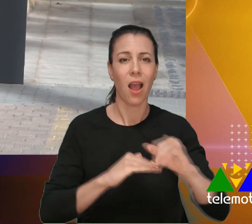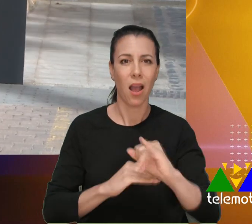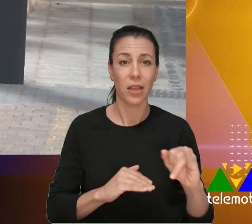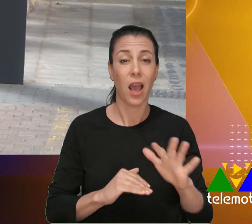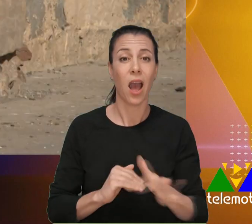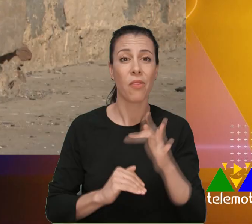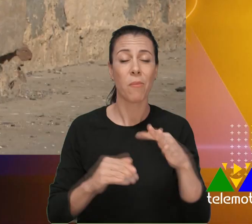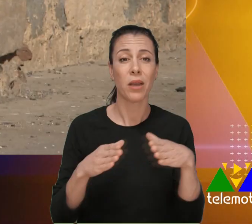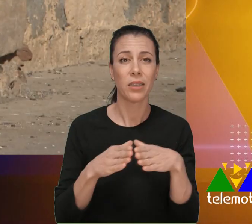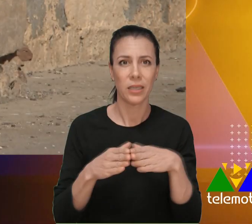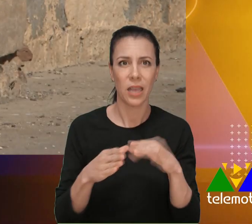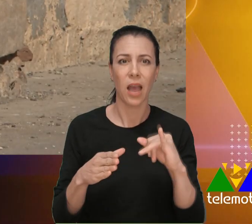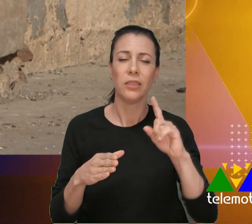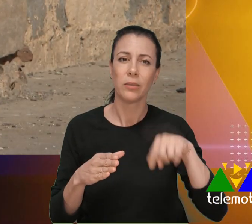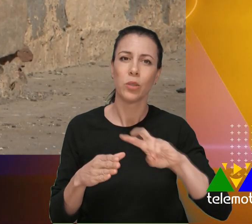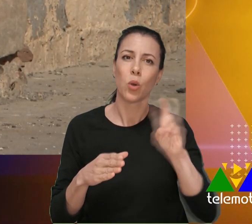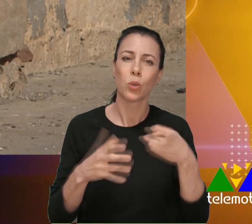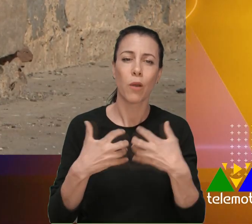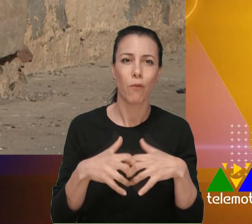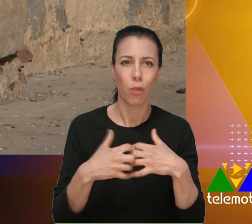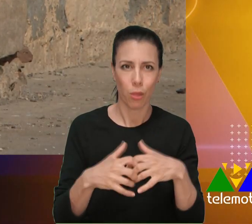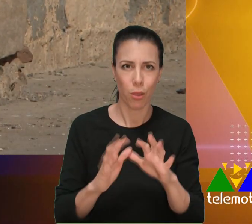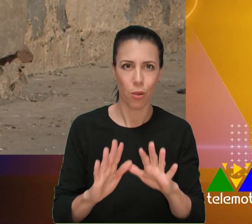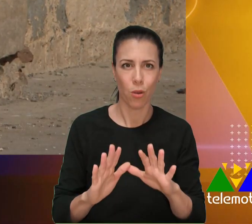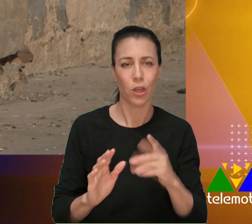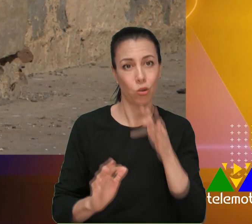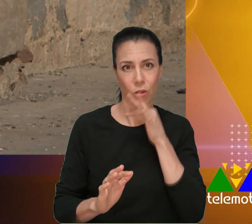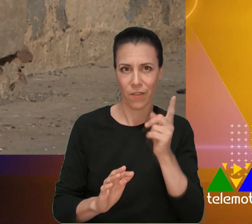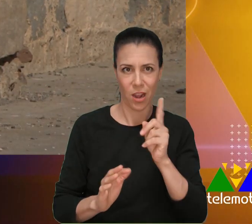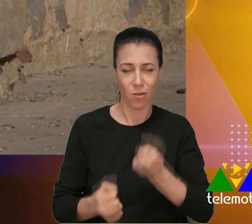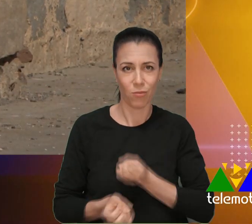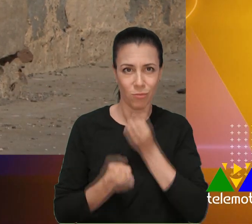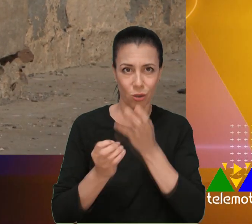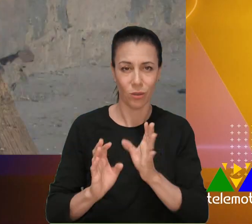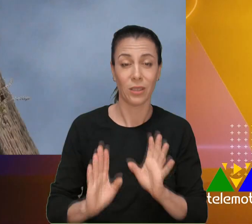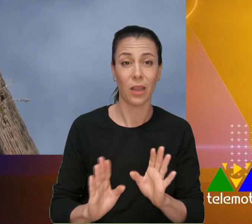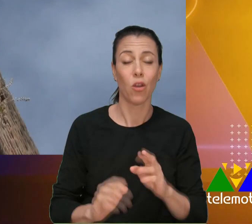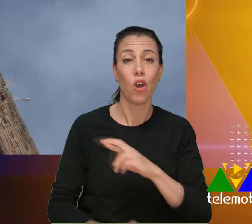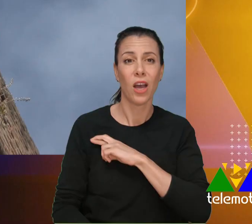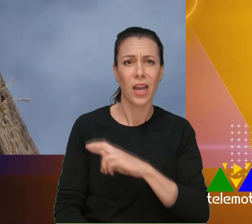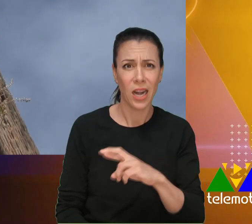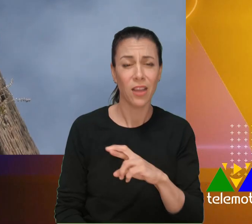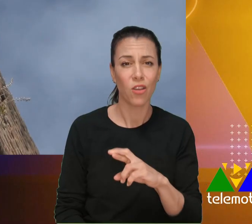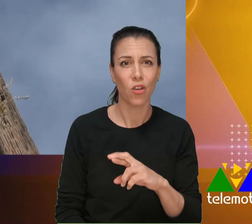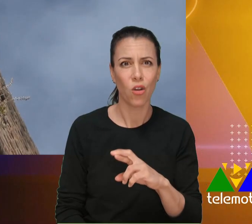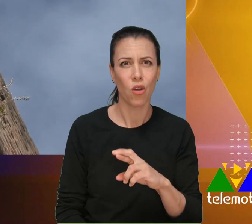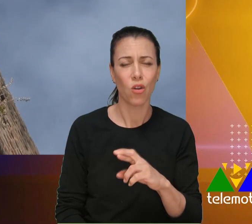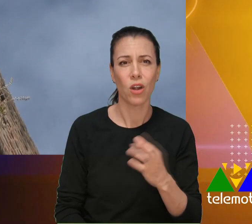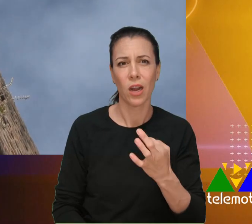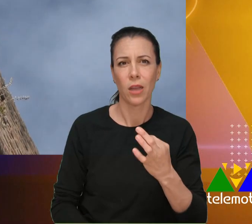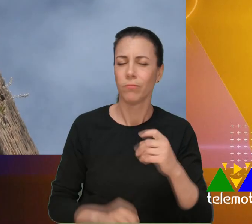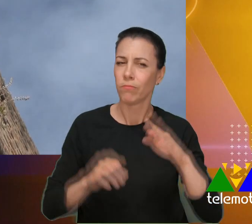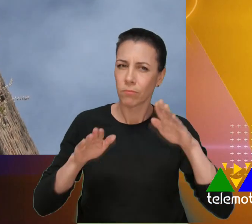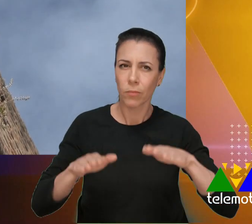además tiene otra función que no hemos citado todavía, y es que es religión, culto a